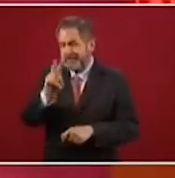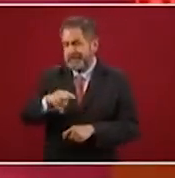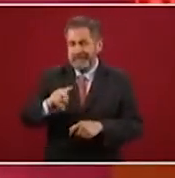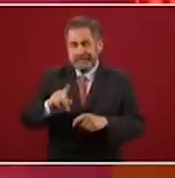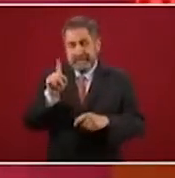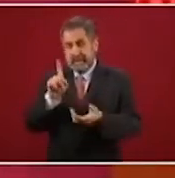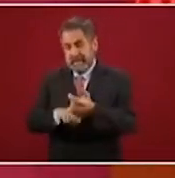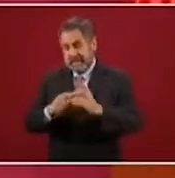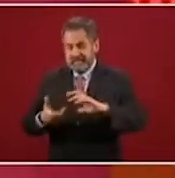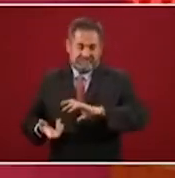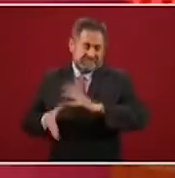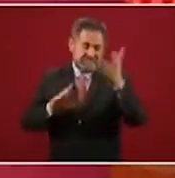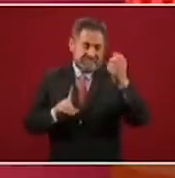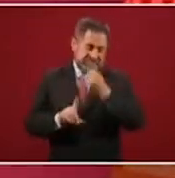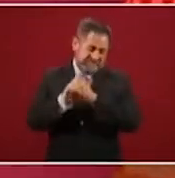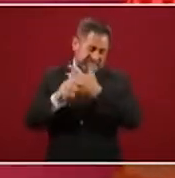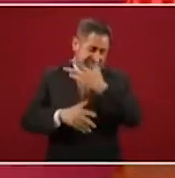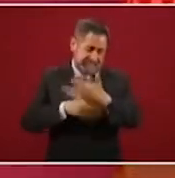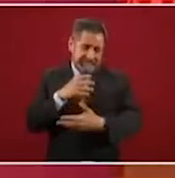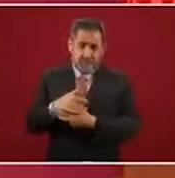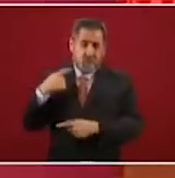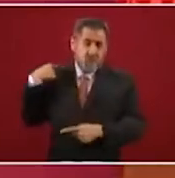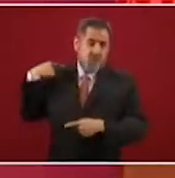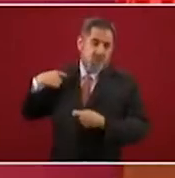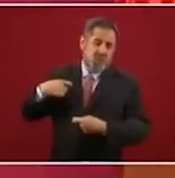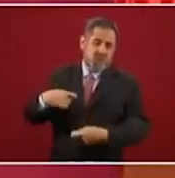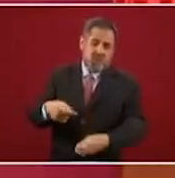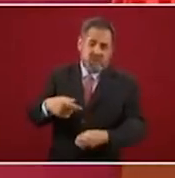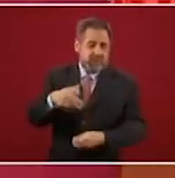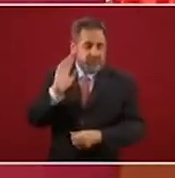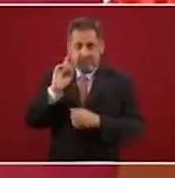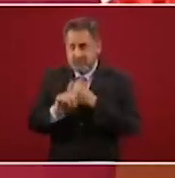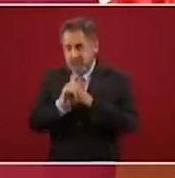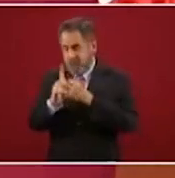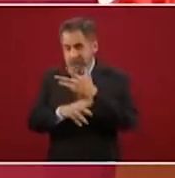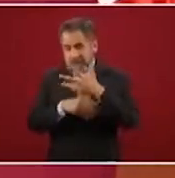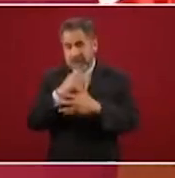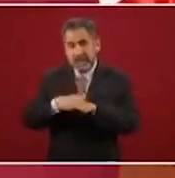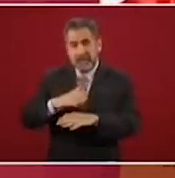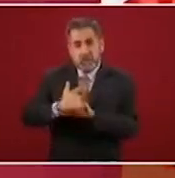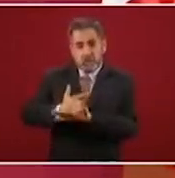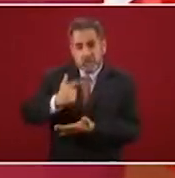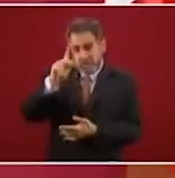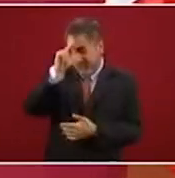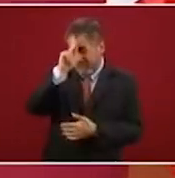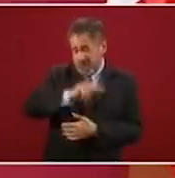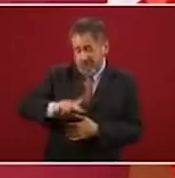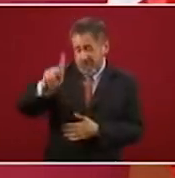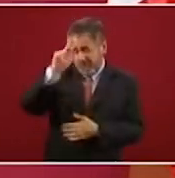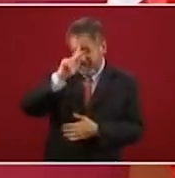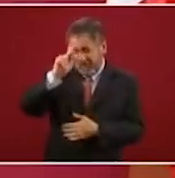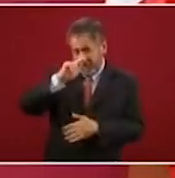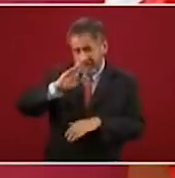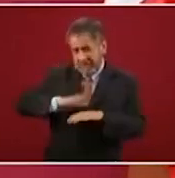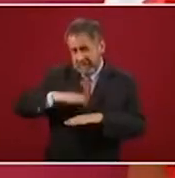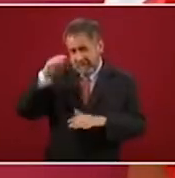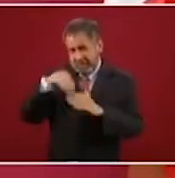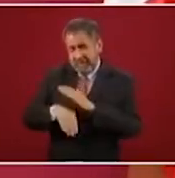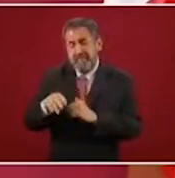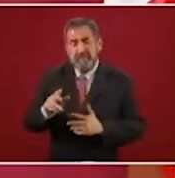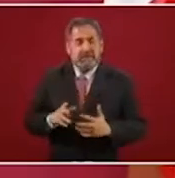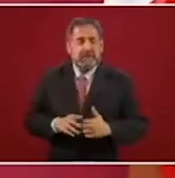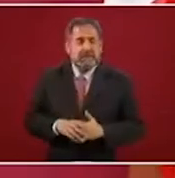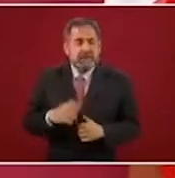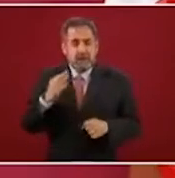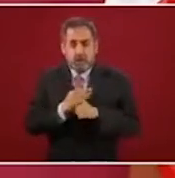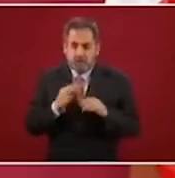descompuesto, viene de tiempo atrás y se fue agravando la situación. Entonces ya